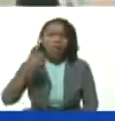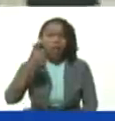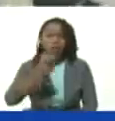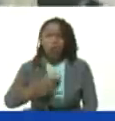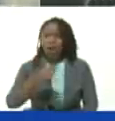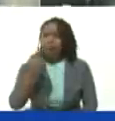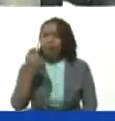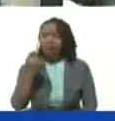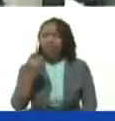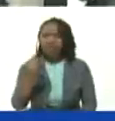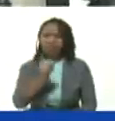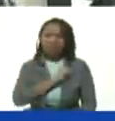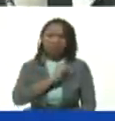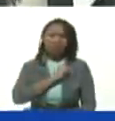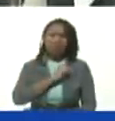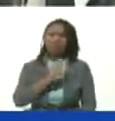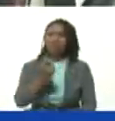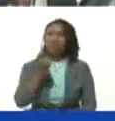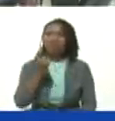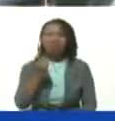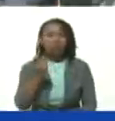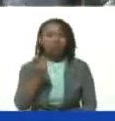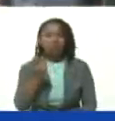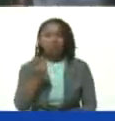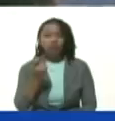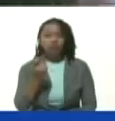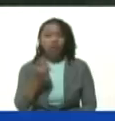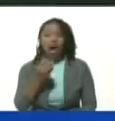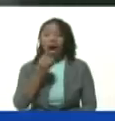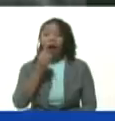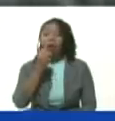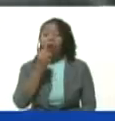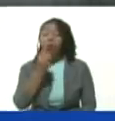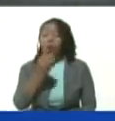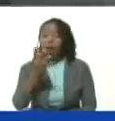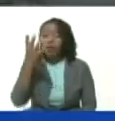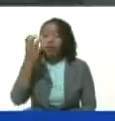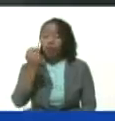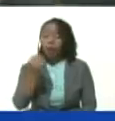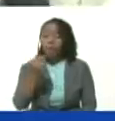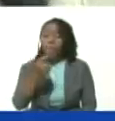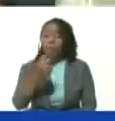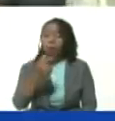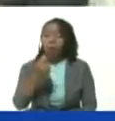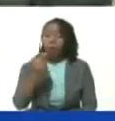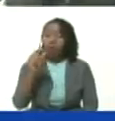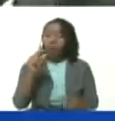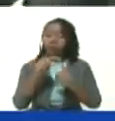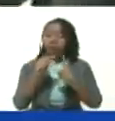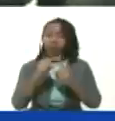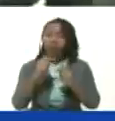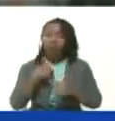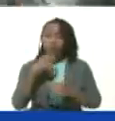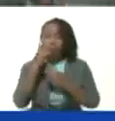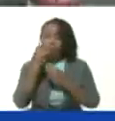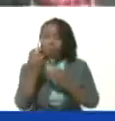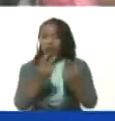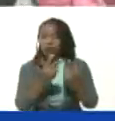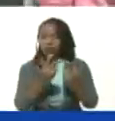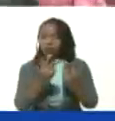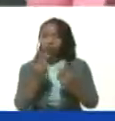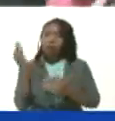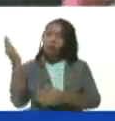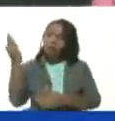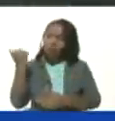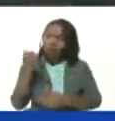ni xenofóbicos. A buen entendedor, pocas palabras. Los invito, vuélvanse